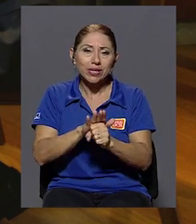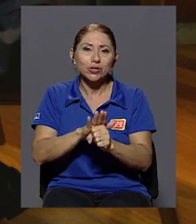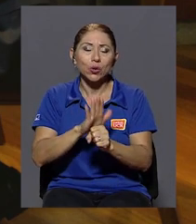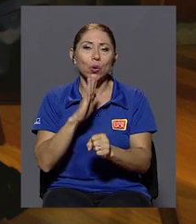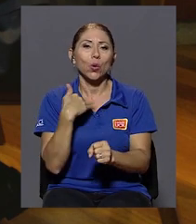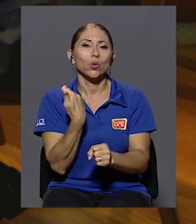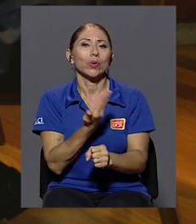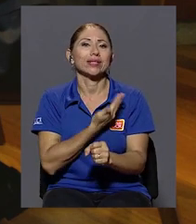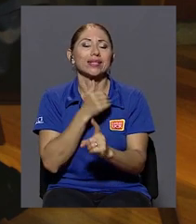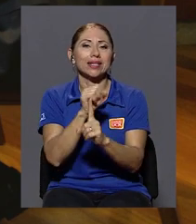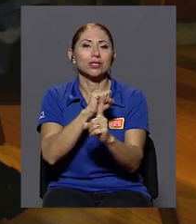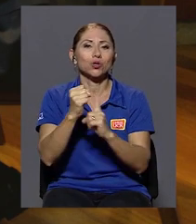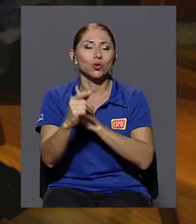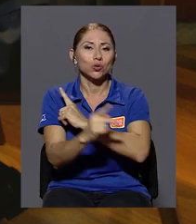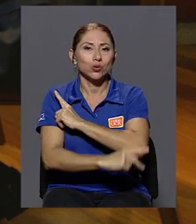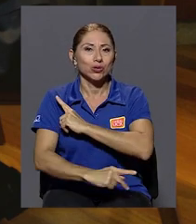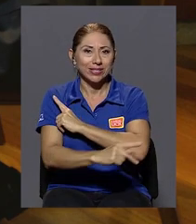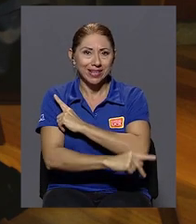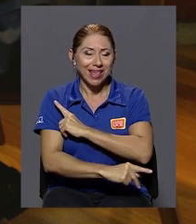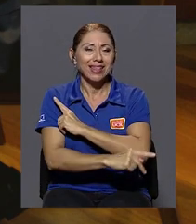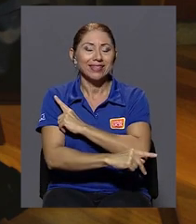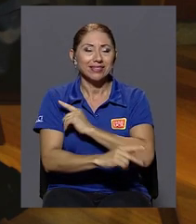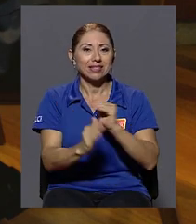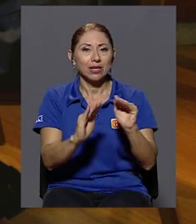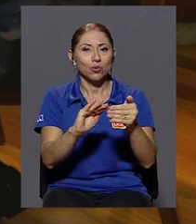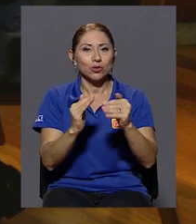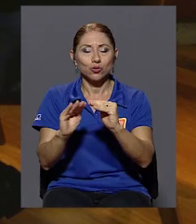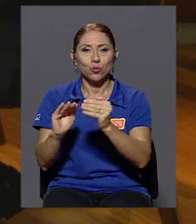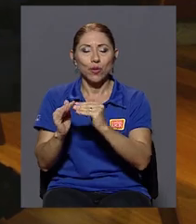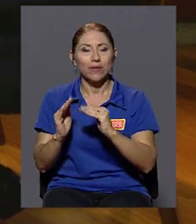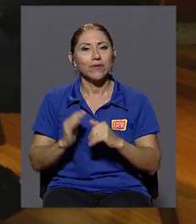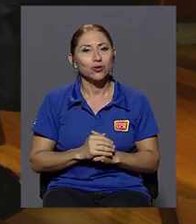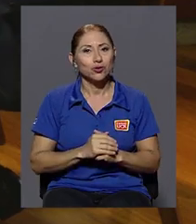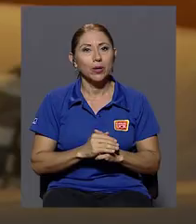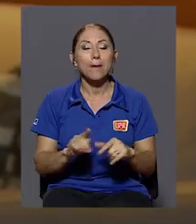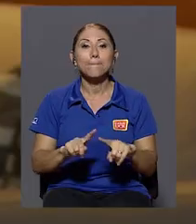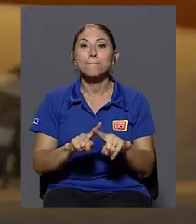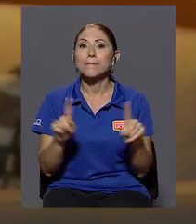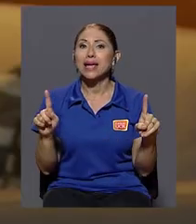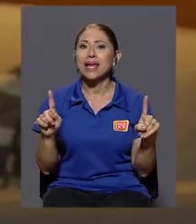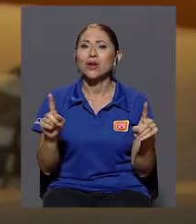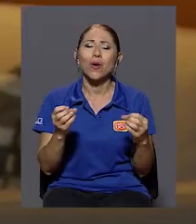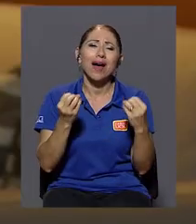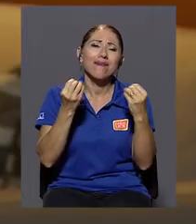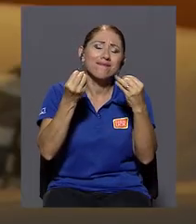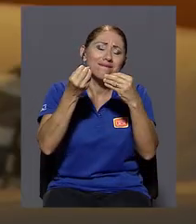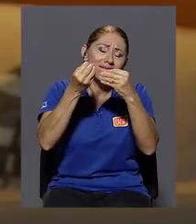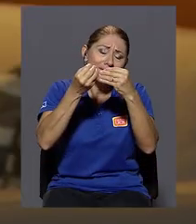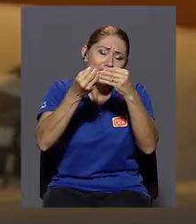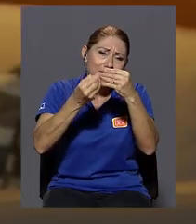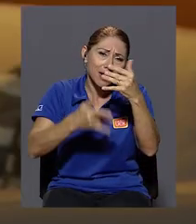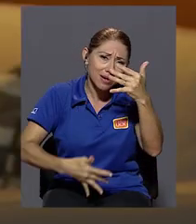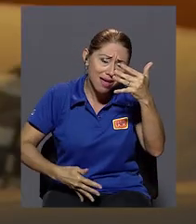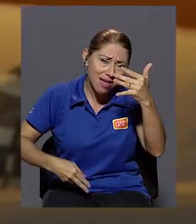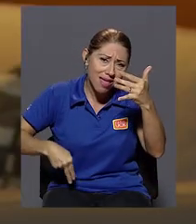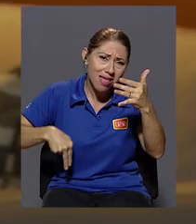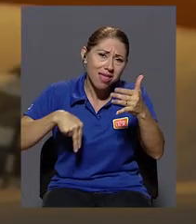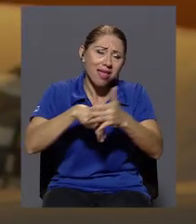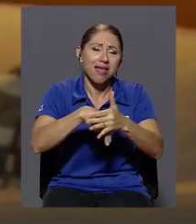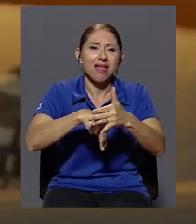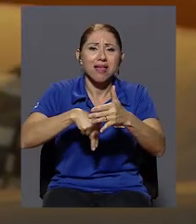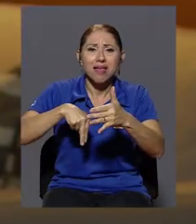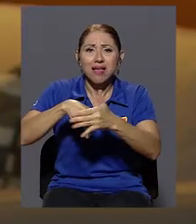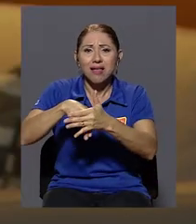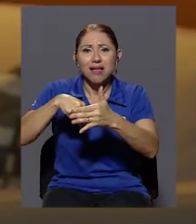con nuestras sociedades, con nuestros pueblos. Pero ha habido miles de obstáculos